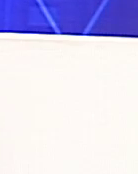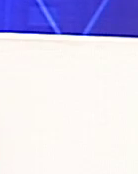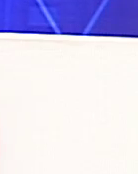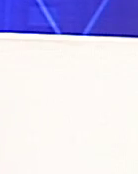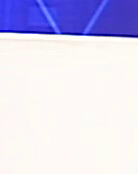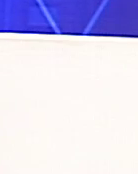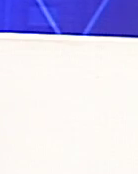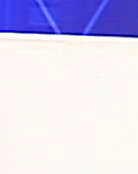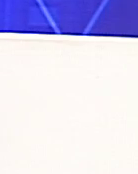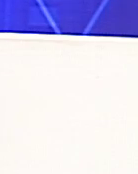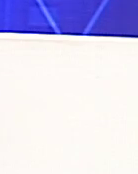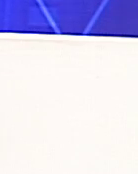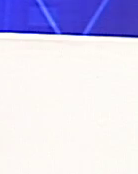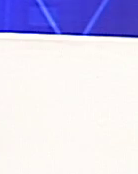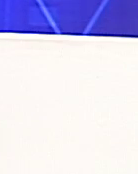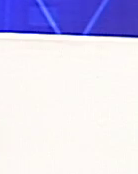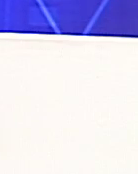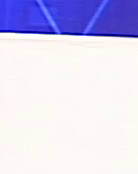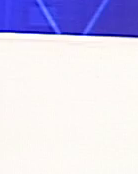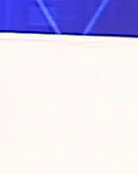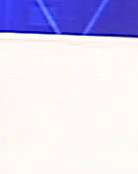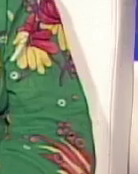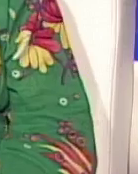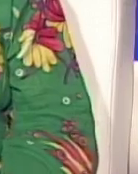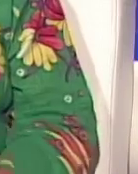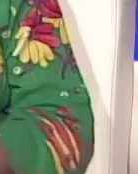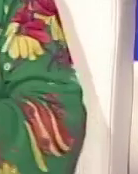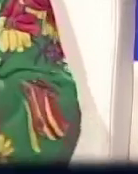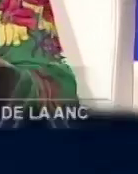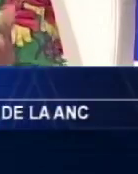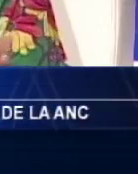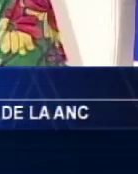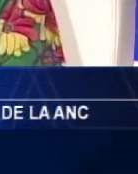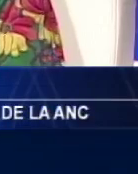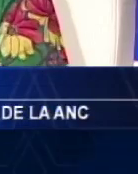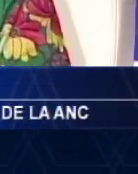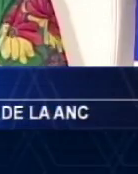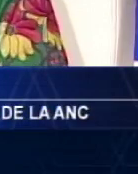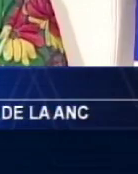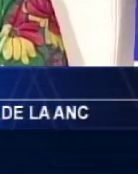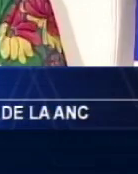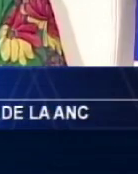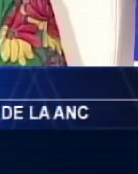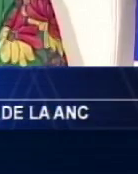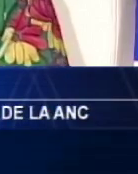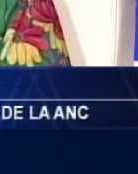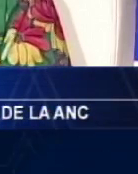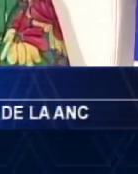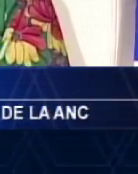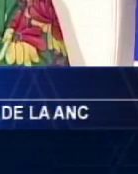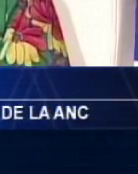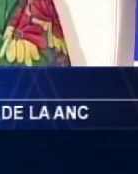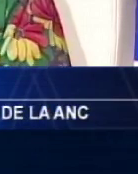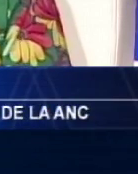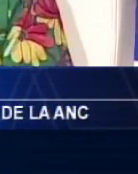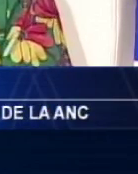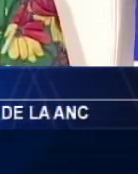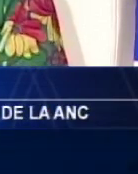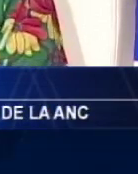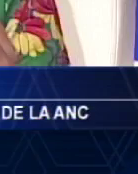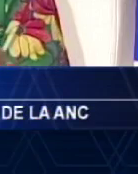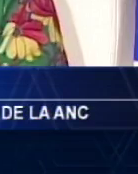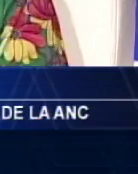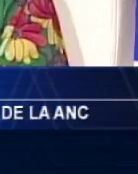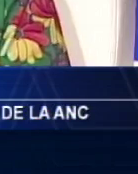¿Cómo enfilar una campaña política en este contexto? Bueno, buenos días a toda Venezuela, saludos a todo nuestro pueblo. Con